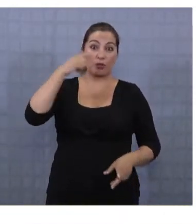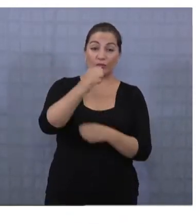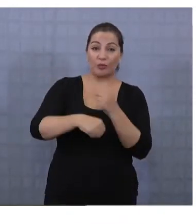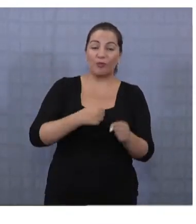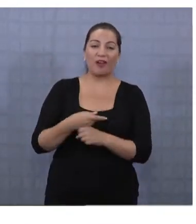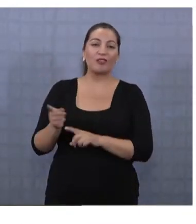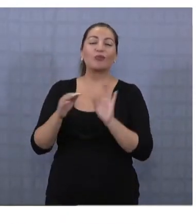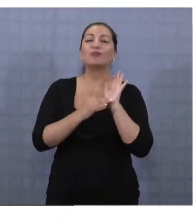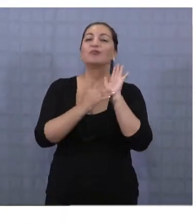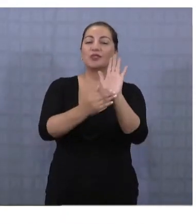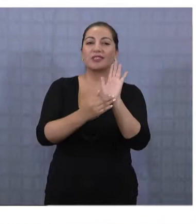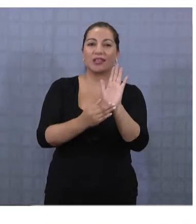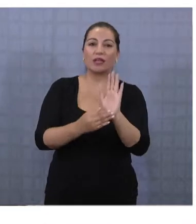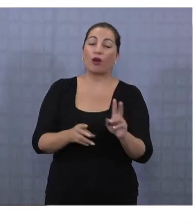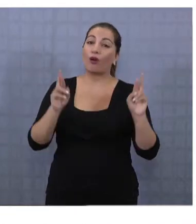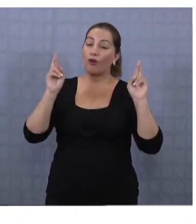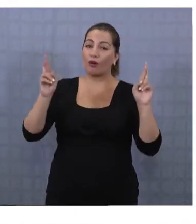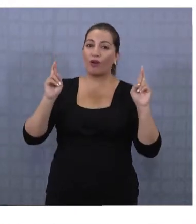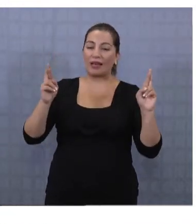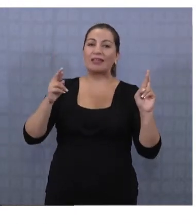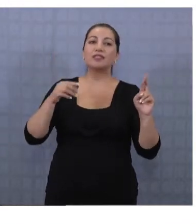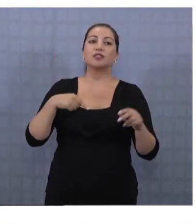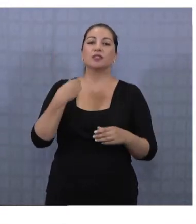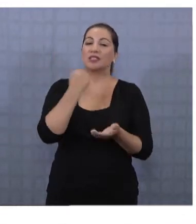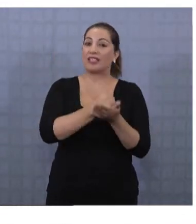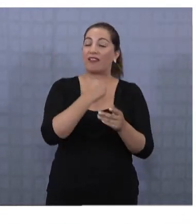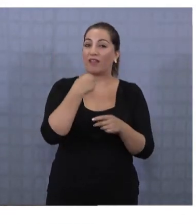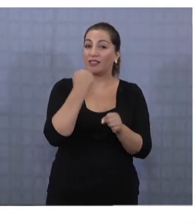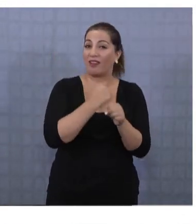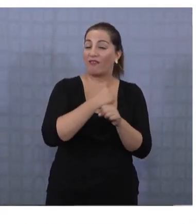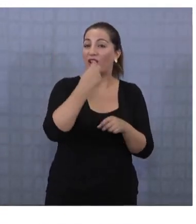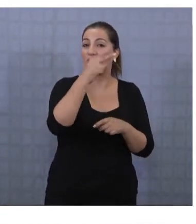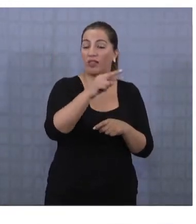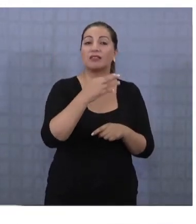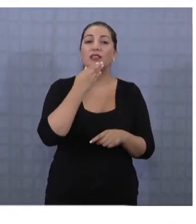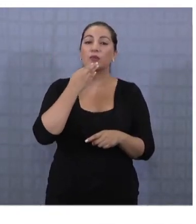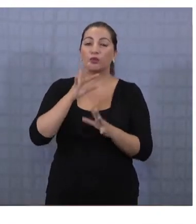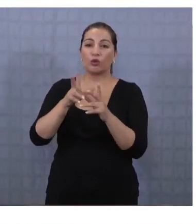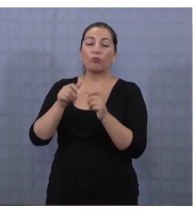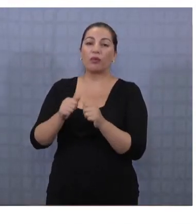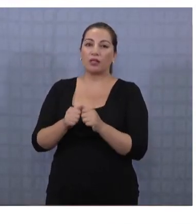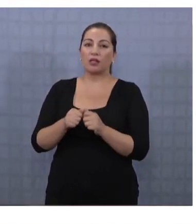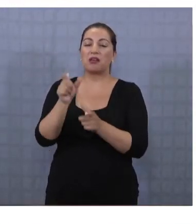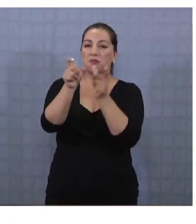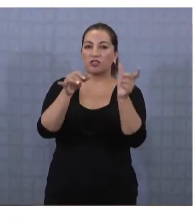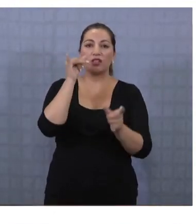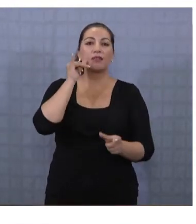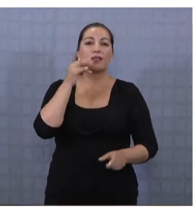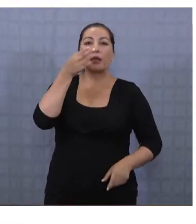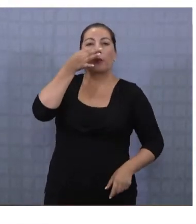expondrá y espera que sus obras y la de sus colegas sean apreciadas por los iquiqueños.